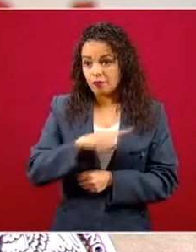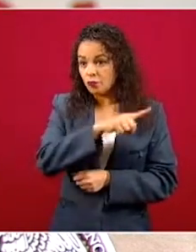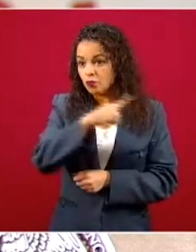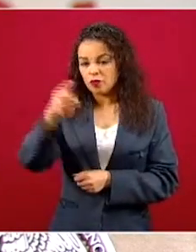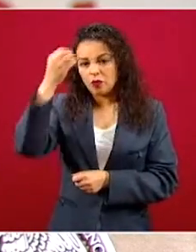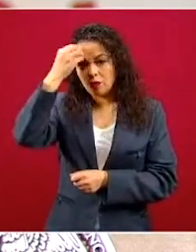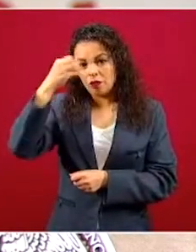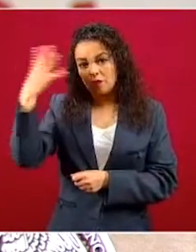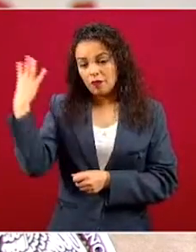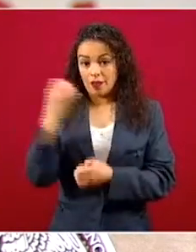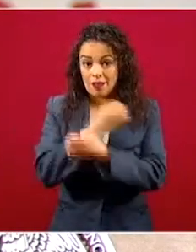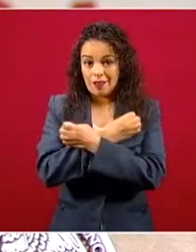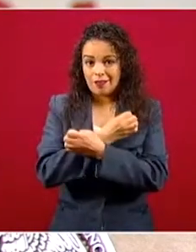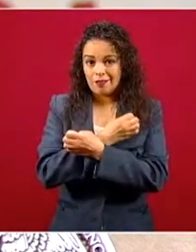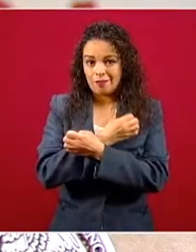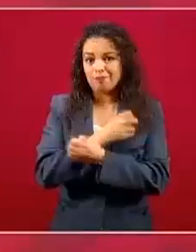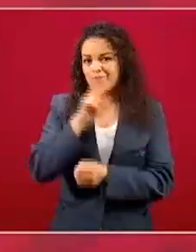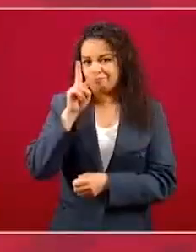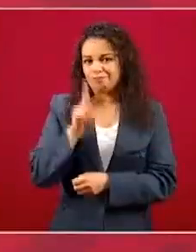Por eso